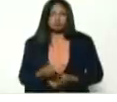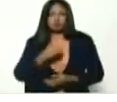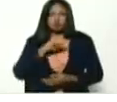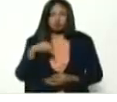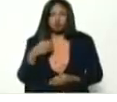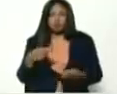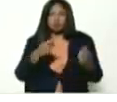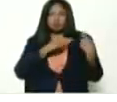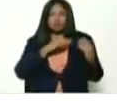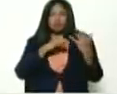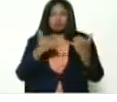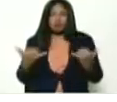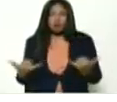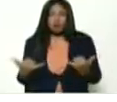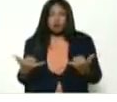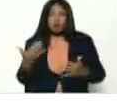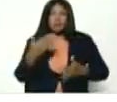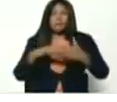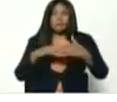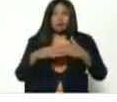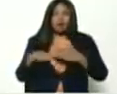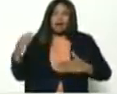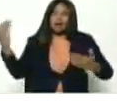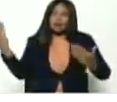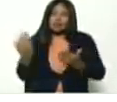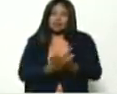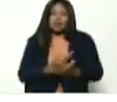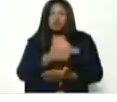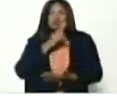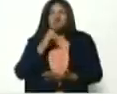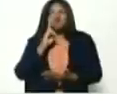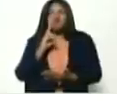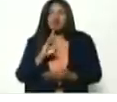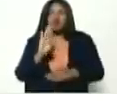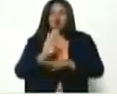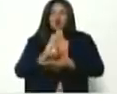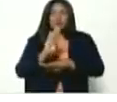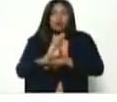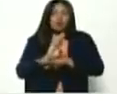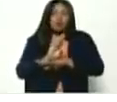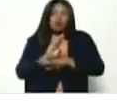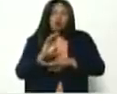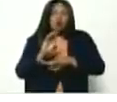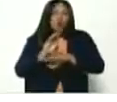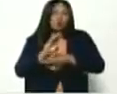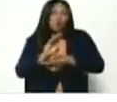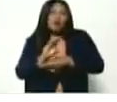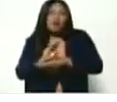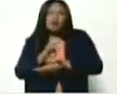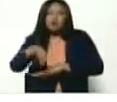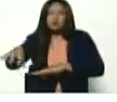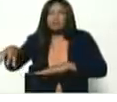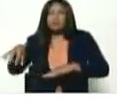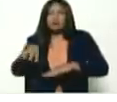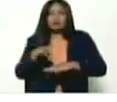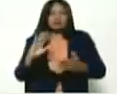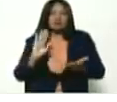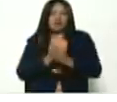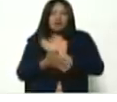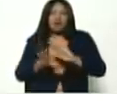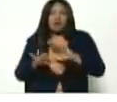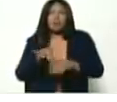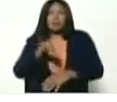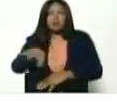y a mí corresponde vamos a eliminar eso que hemos llamado el protectorado se acaban los protectores y las protectoras por